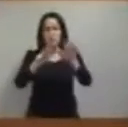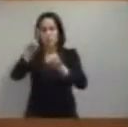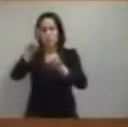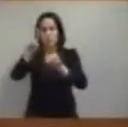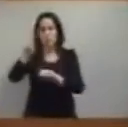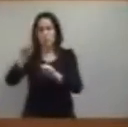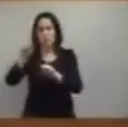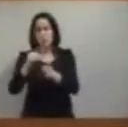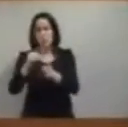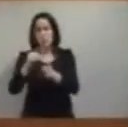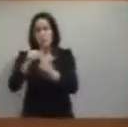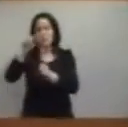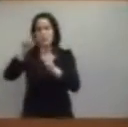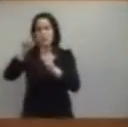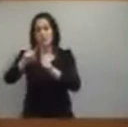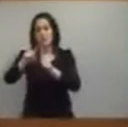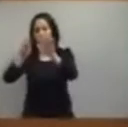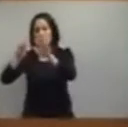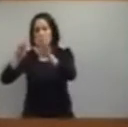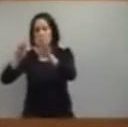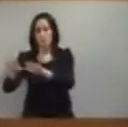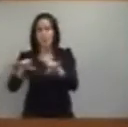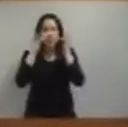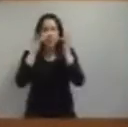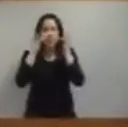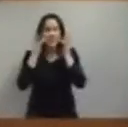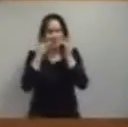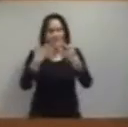1.371.189, con datos superficie neta industrial.